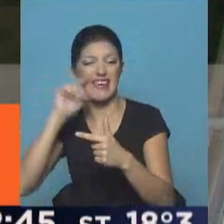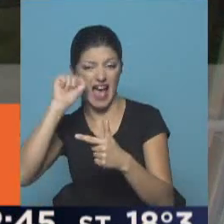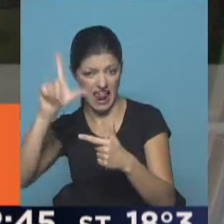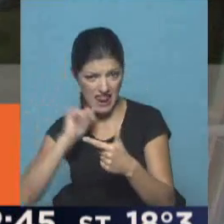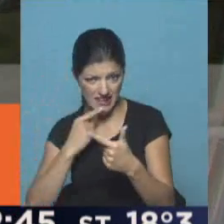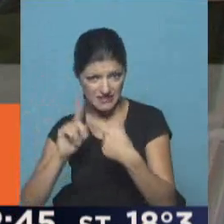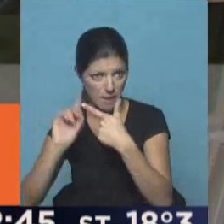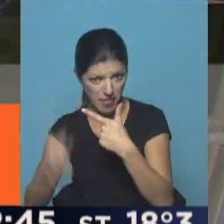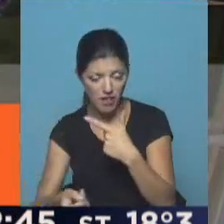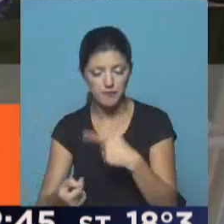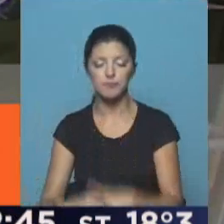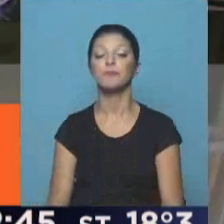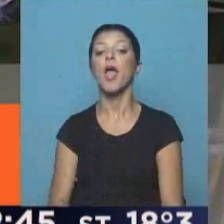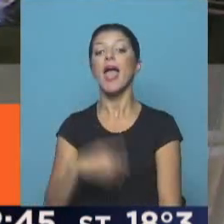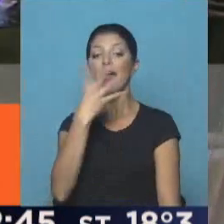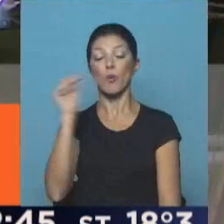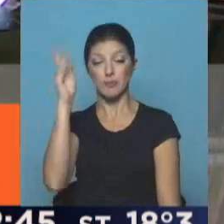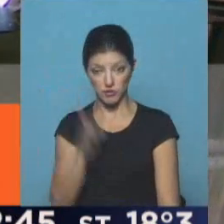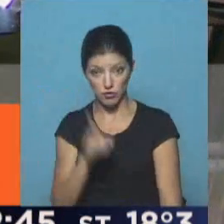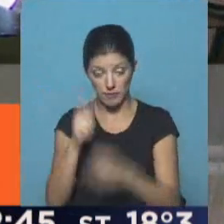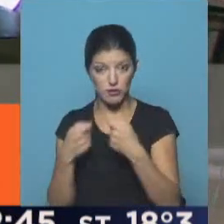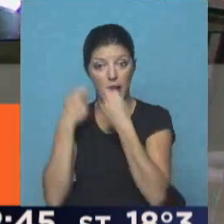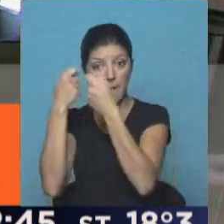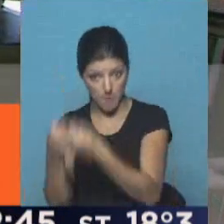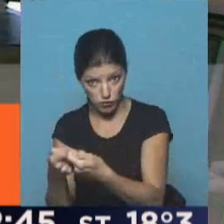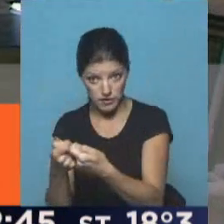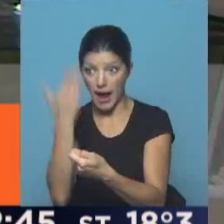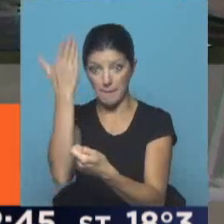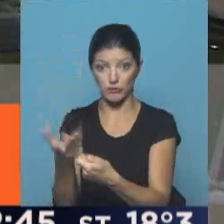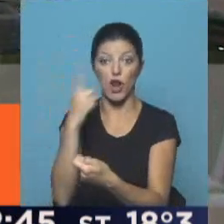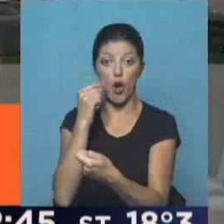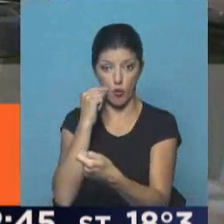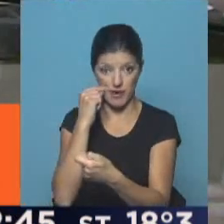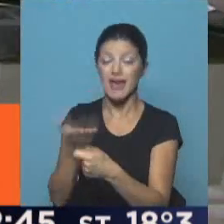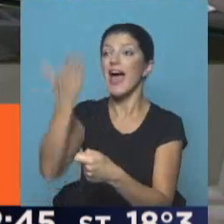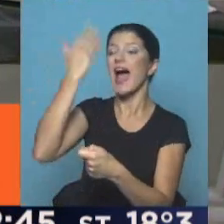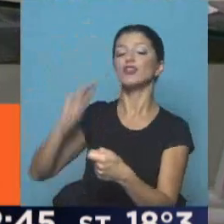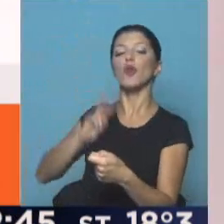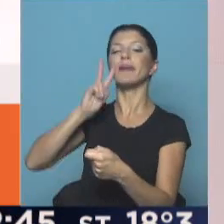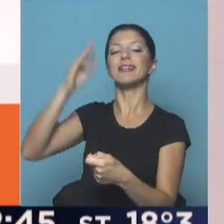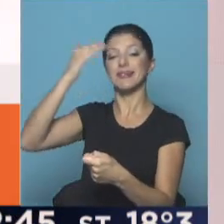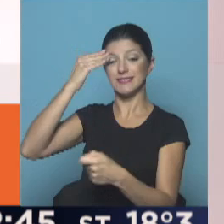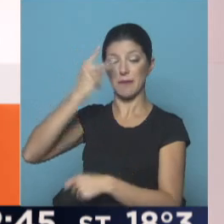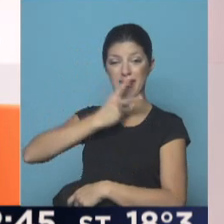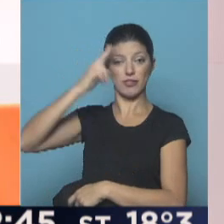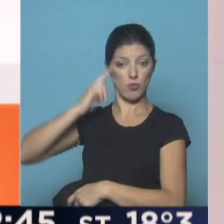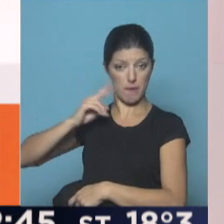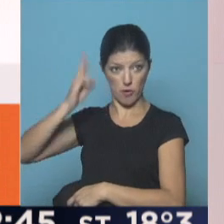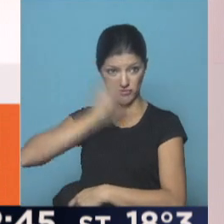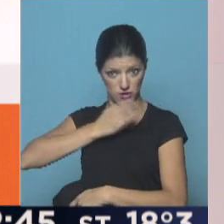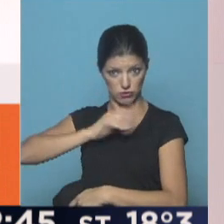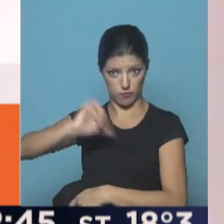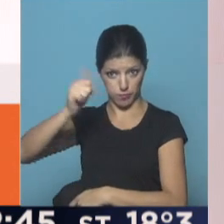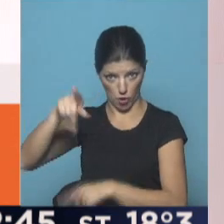obtiene 40% de los votos, mientras que en 2015... Ed Miliband obtiene el 29%, en 2010